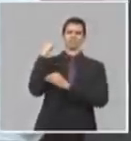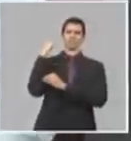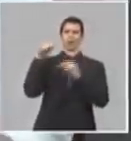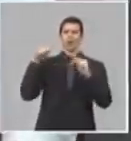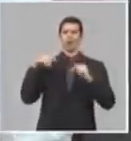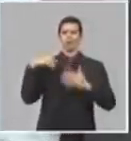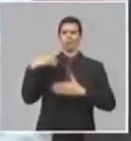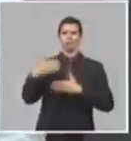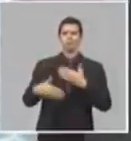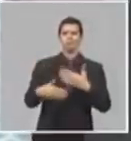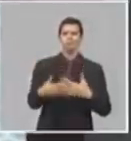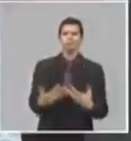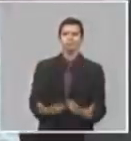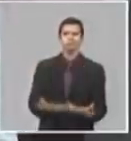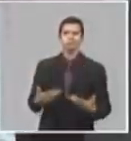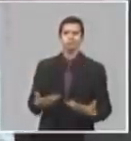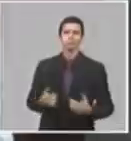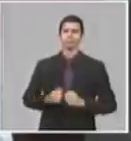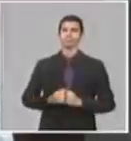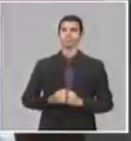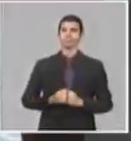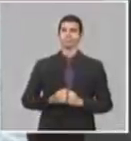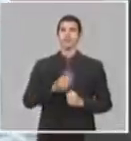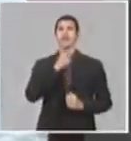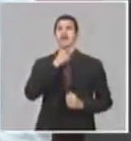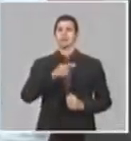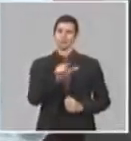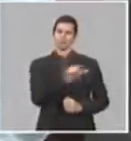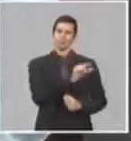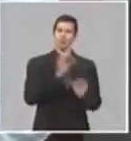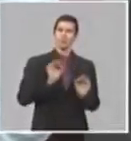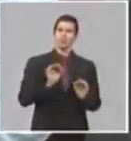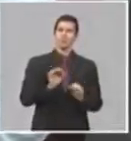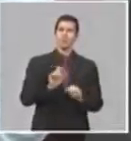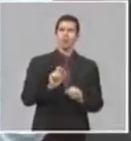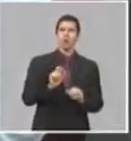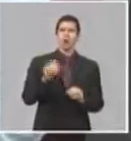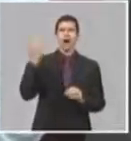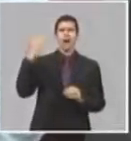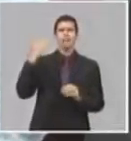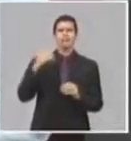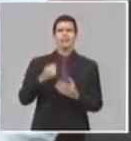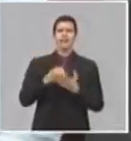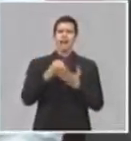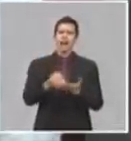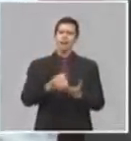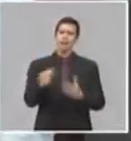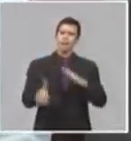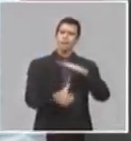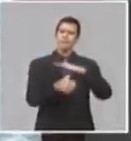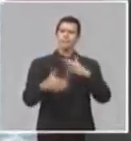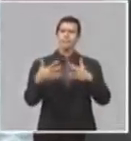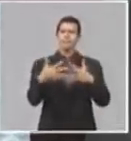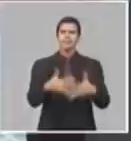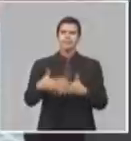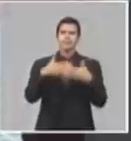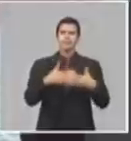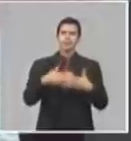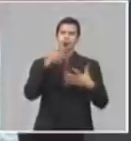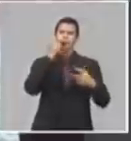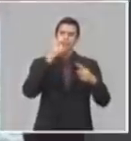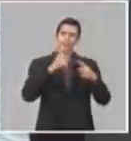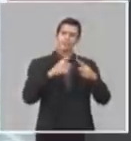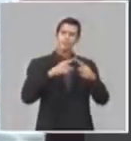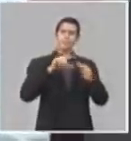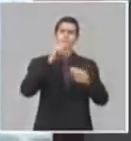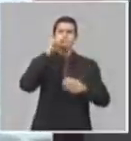mostrar la perversidad de sus prácticas, y aquí podemos mencionar algunas. En ese libro se plantea cómo se hace presión permanente